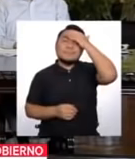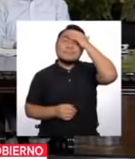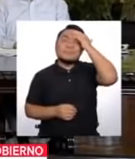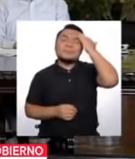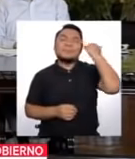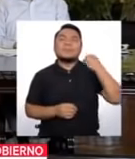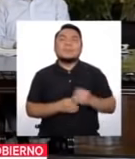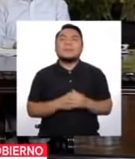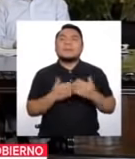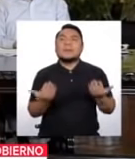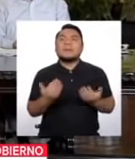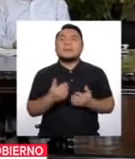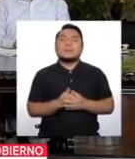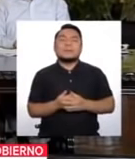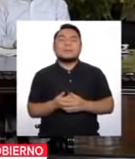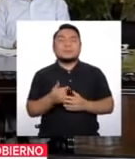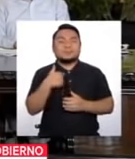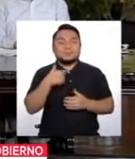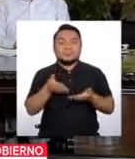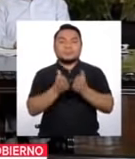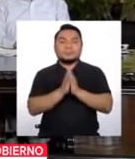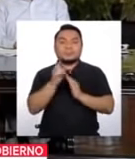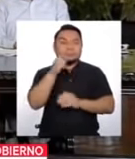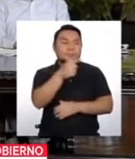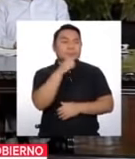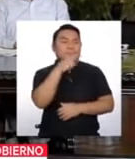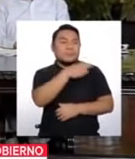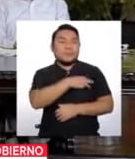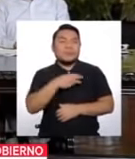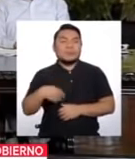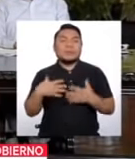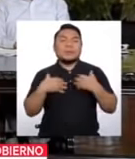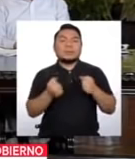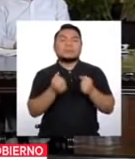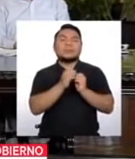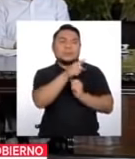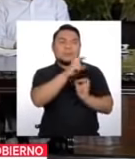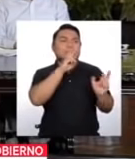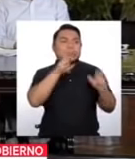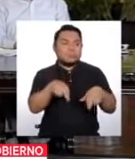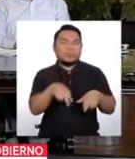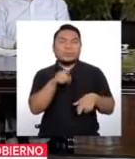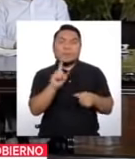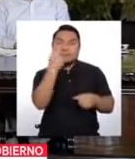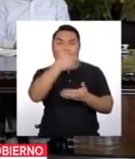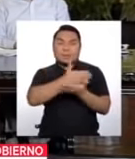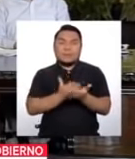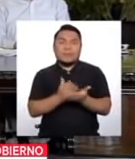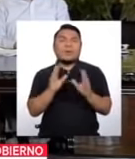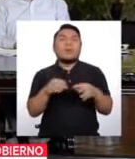Yo pediría al Ministro de Salud que responda la primera parte sobre cómo se